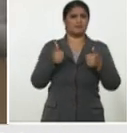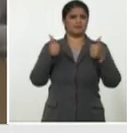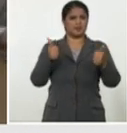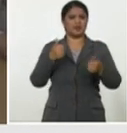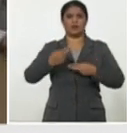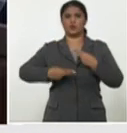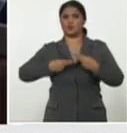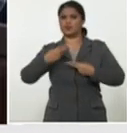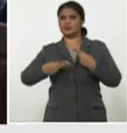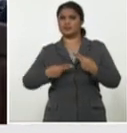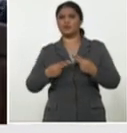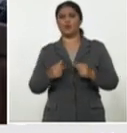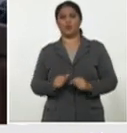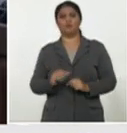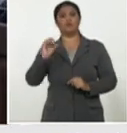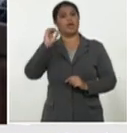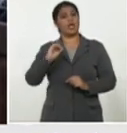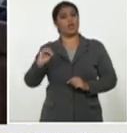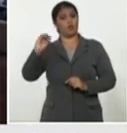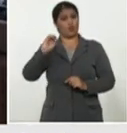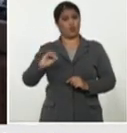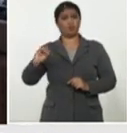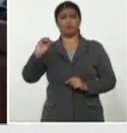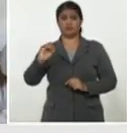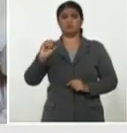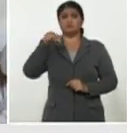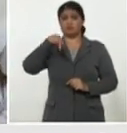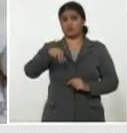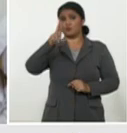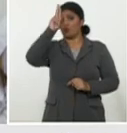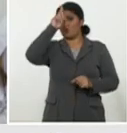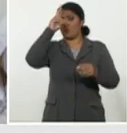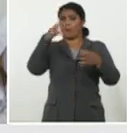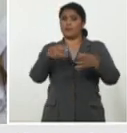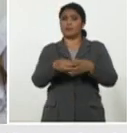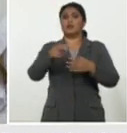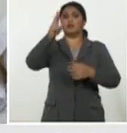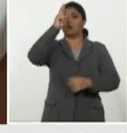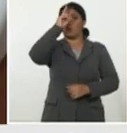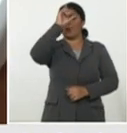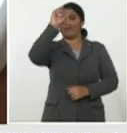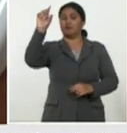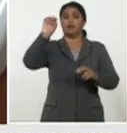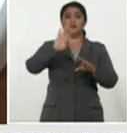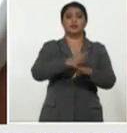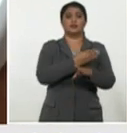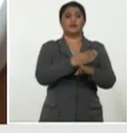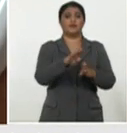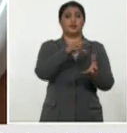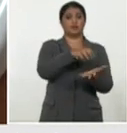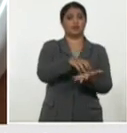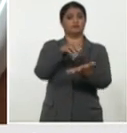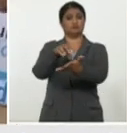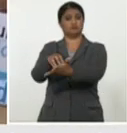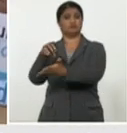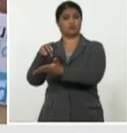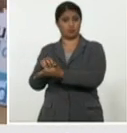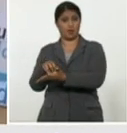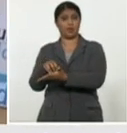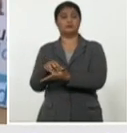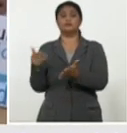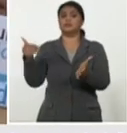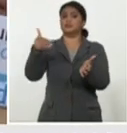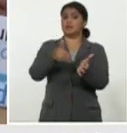forma escalonada. De ahí que sean los policlínicos, hospitales y áreas adaptadas los sitios que acogen a más de 6.000 sujetos, desde